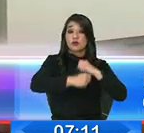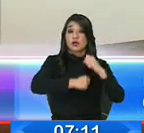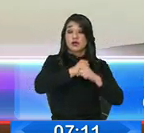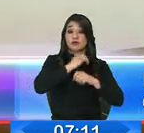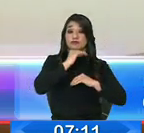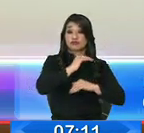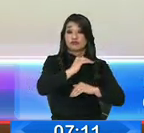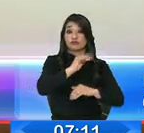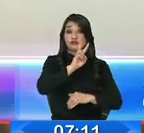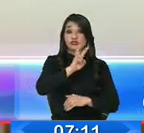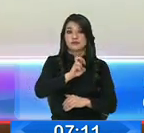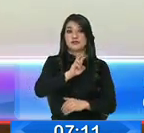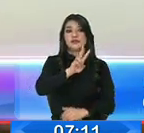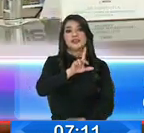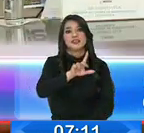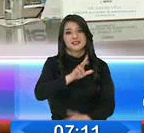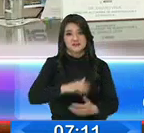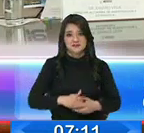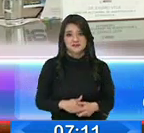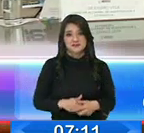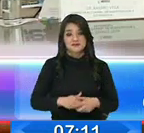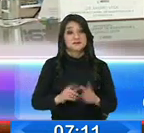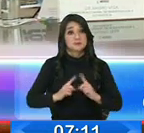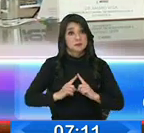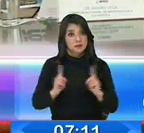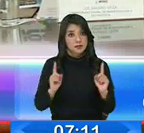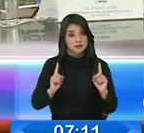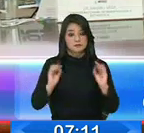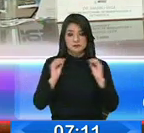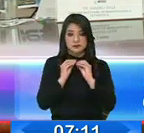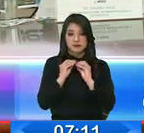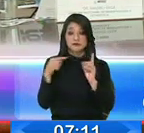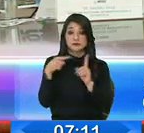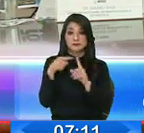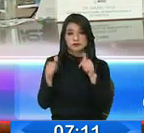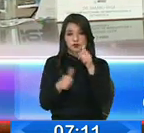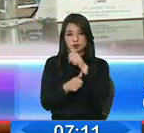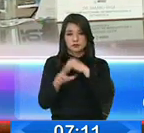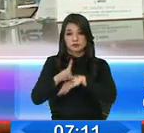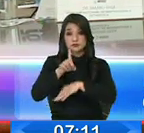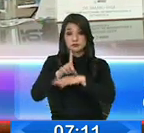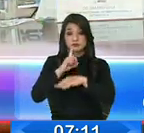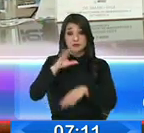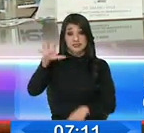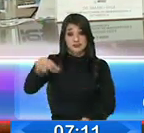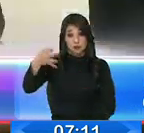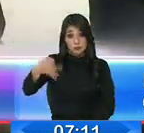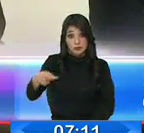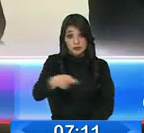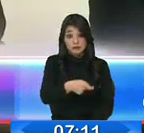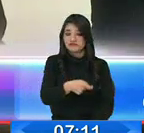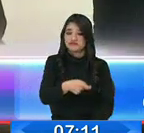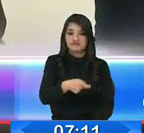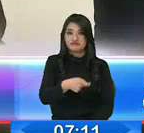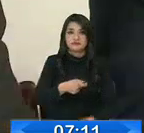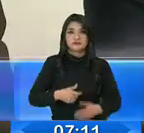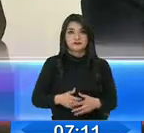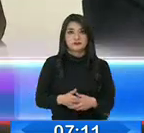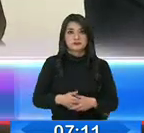año 2023. Pero hay más. Ruales sostiene que el Estado no está cumpliendo como debería.